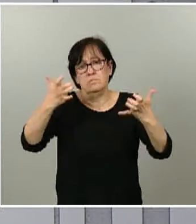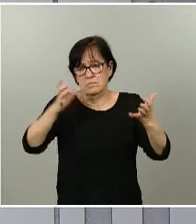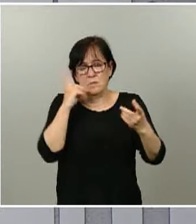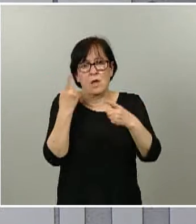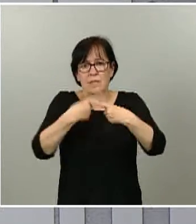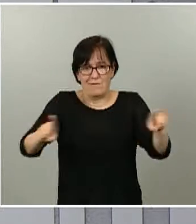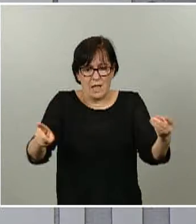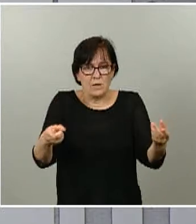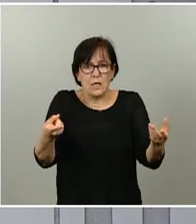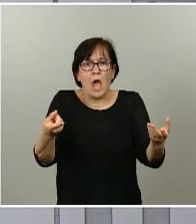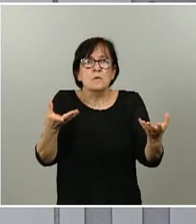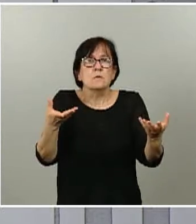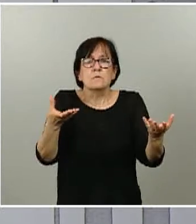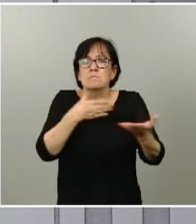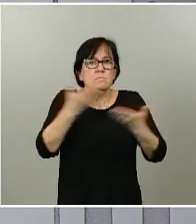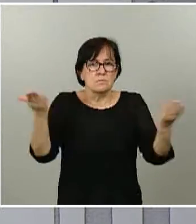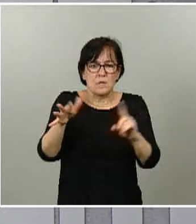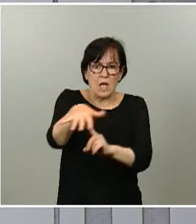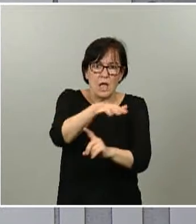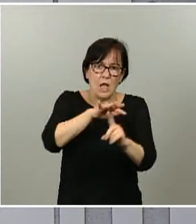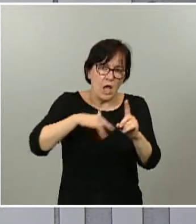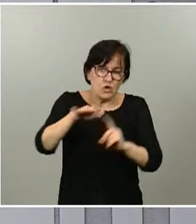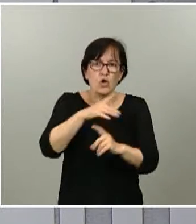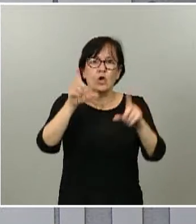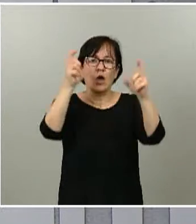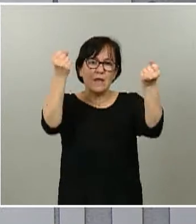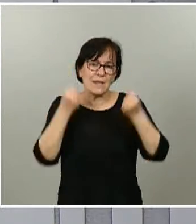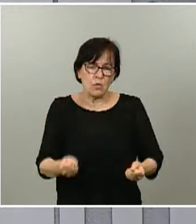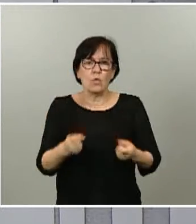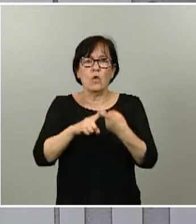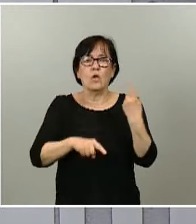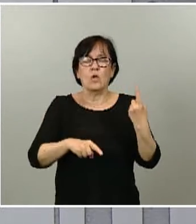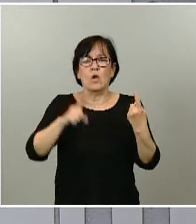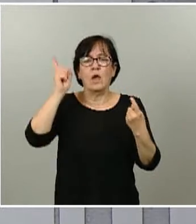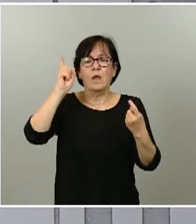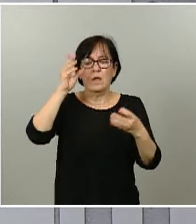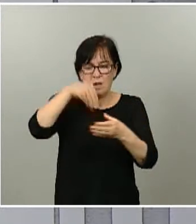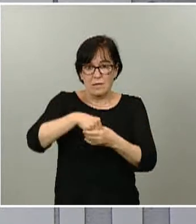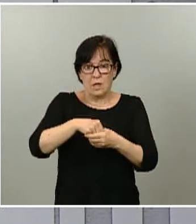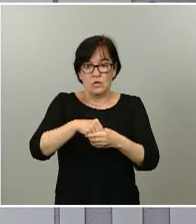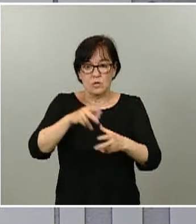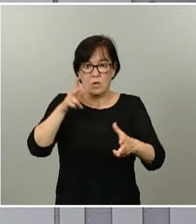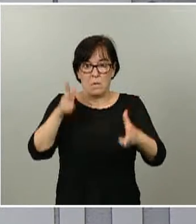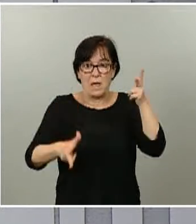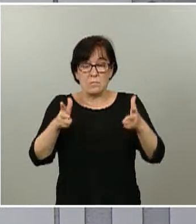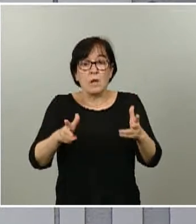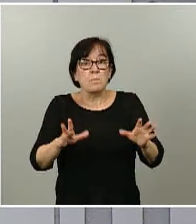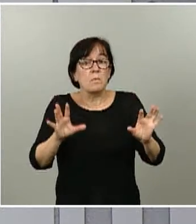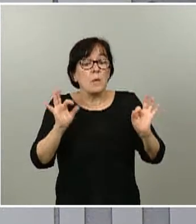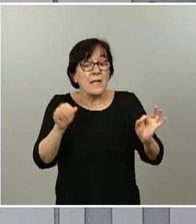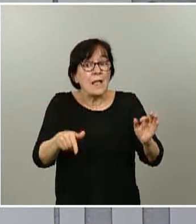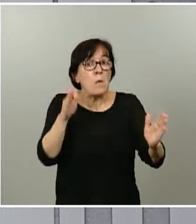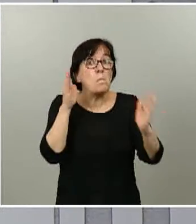palpables en cualquier entorno, en cualquier institución y mucho más dentro del País Vasco. Pero es evidente que en este momento lo importante,